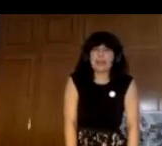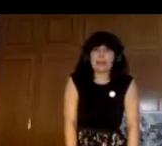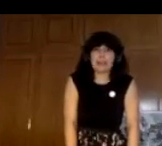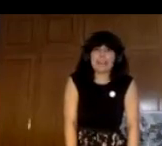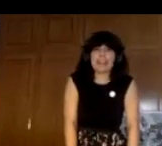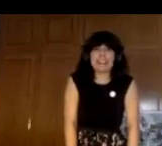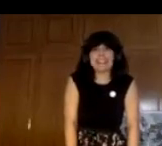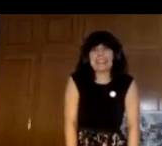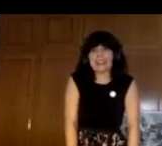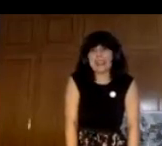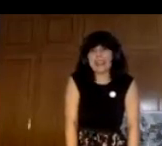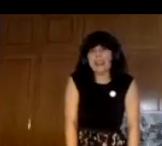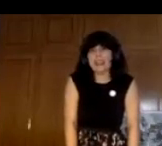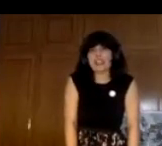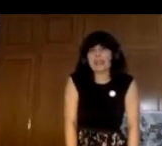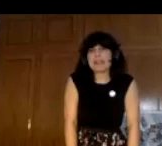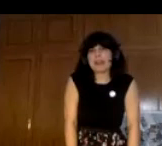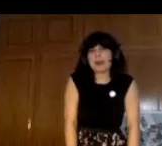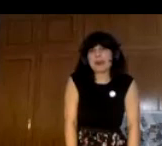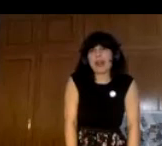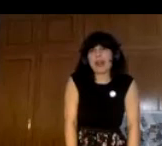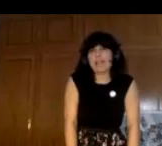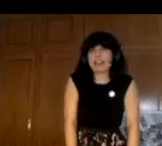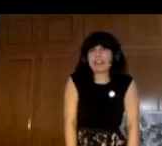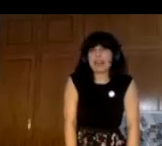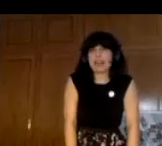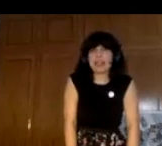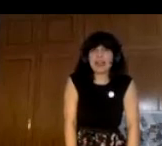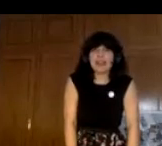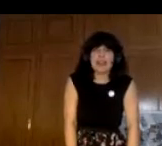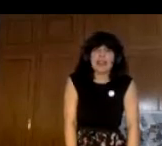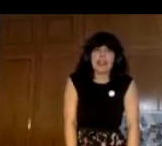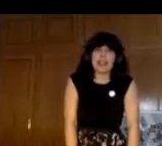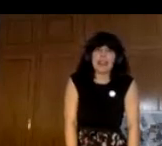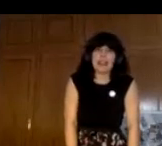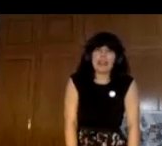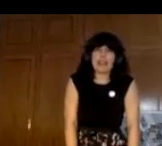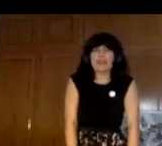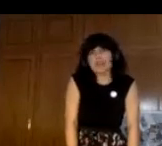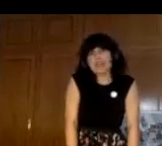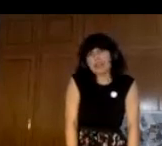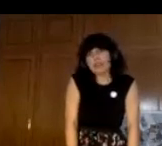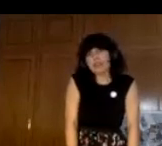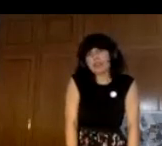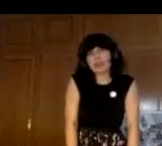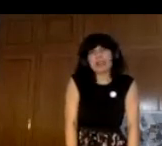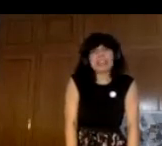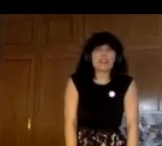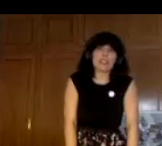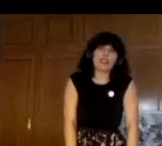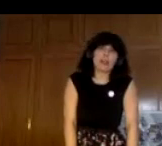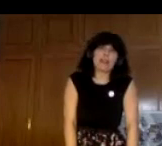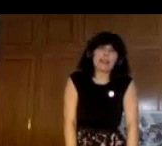hice el primer día, que estéis aquí. Nos habéis dado una fuerza y una alegría. y que difundáis todo el conocimiento,